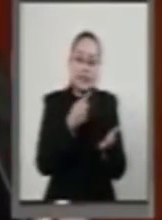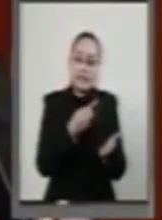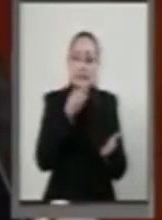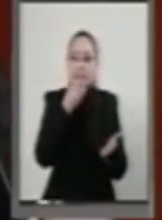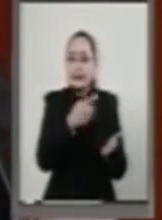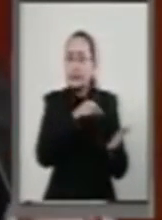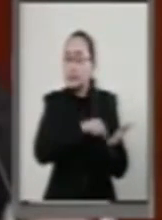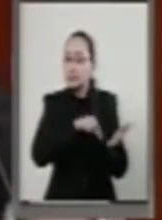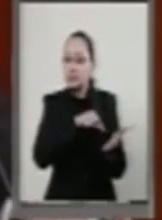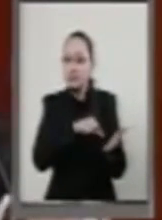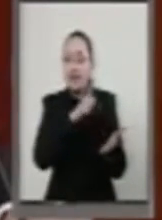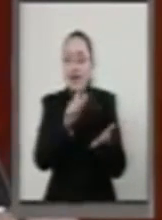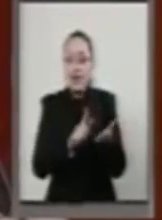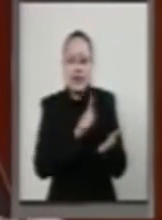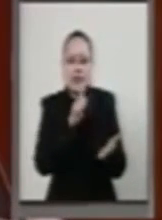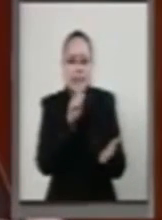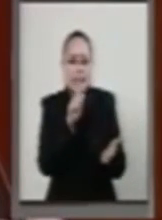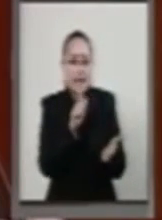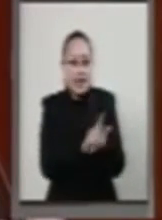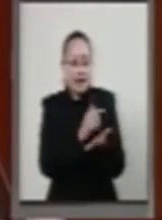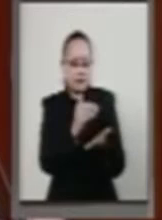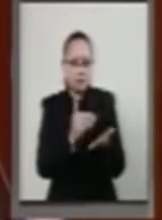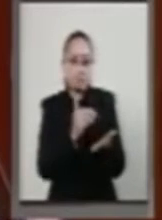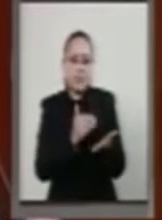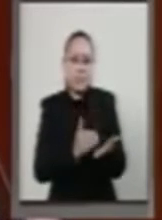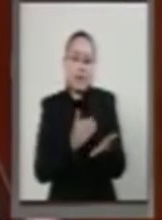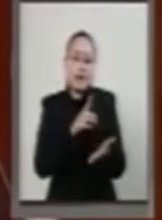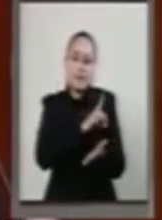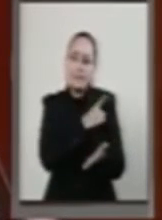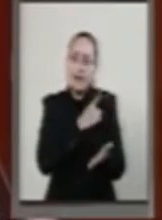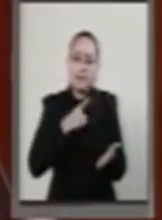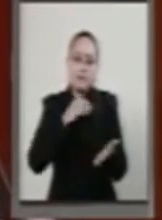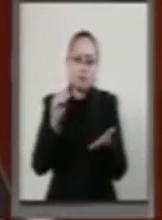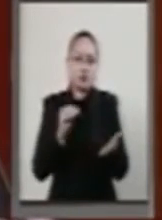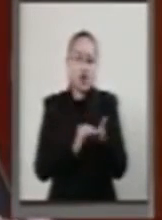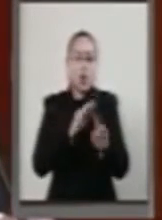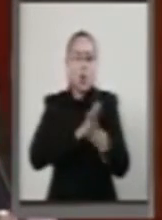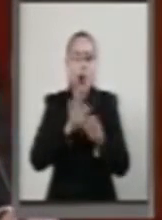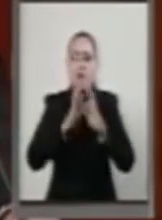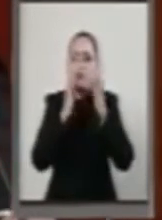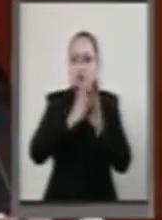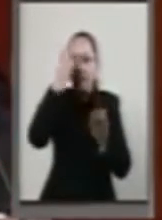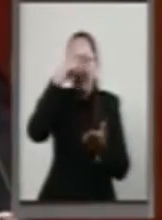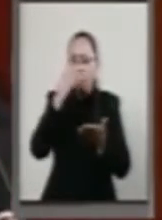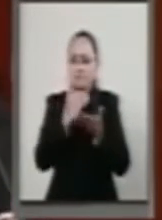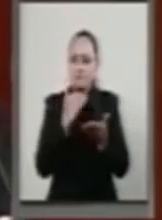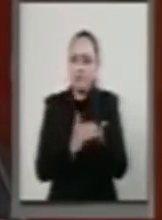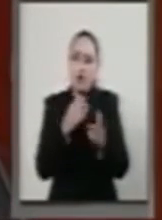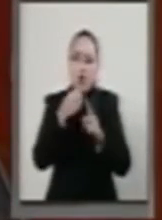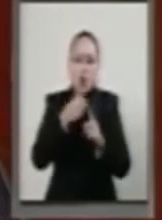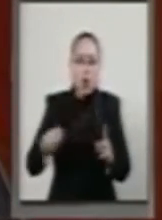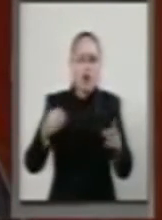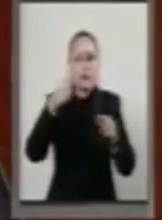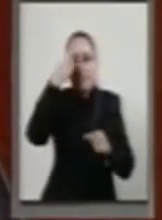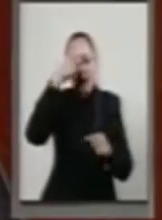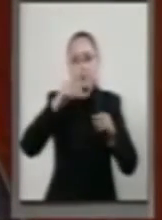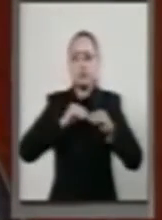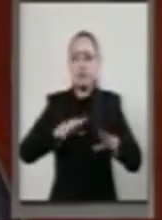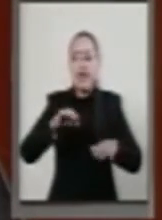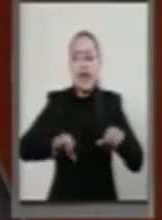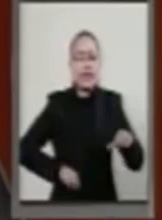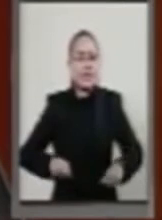que la ley establecerá los mecanismos que faciliten la organización y la expansión de la